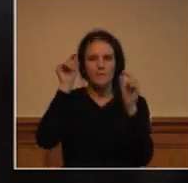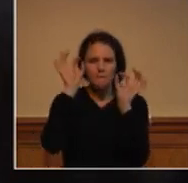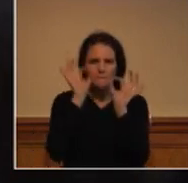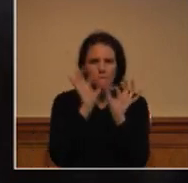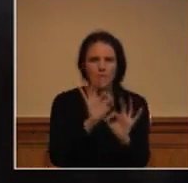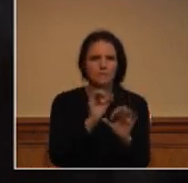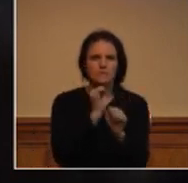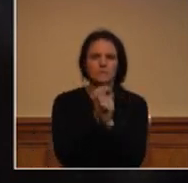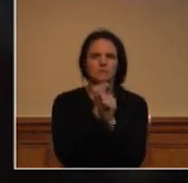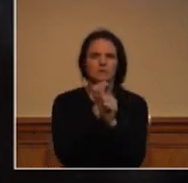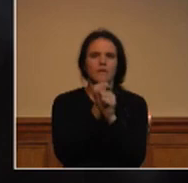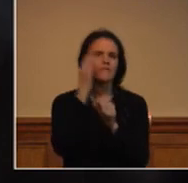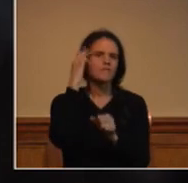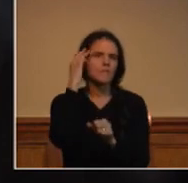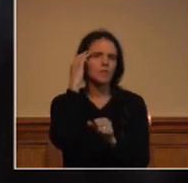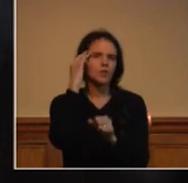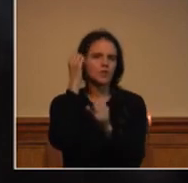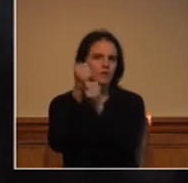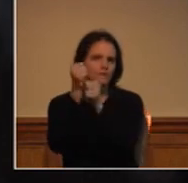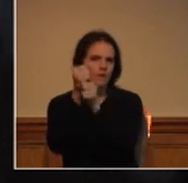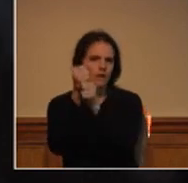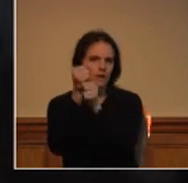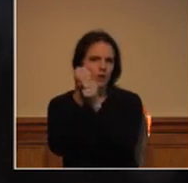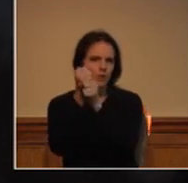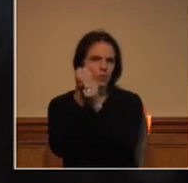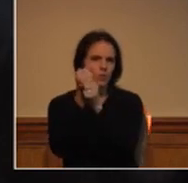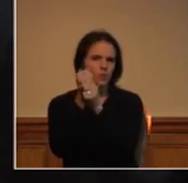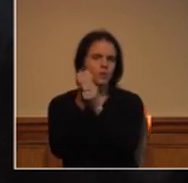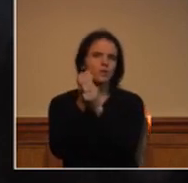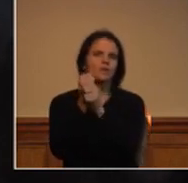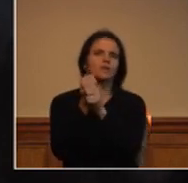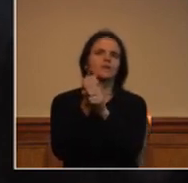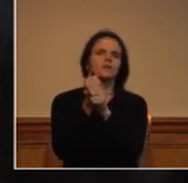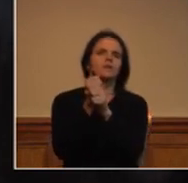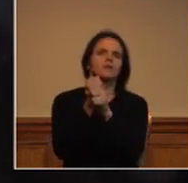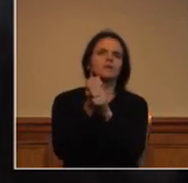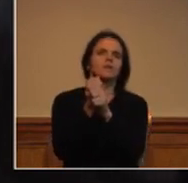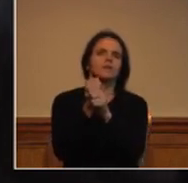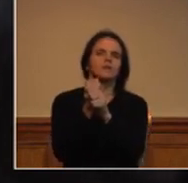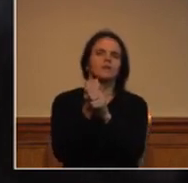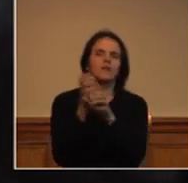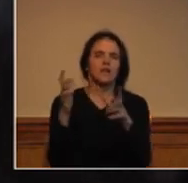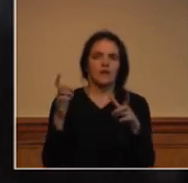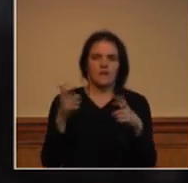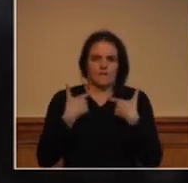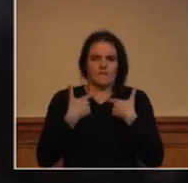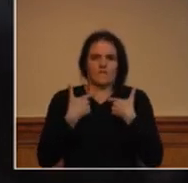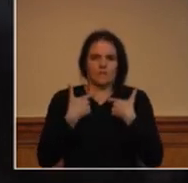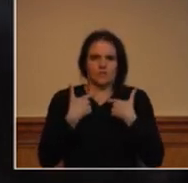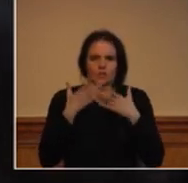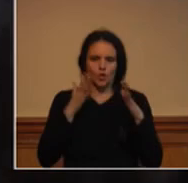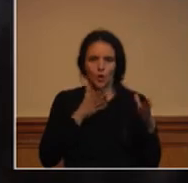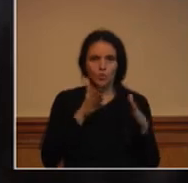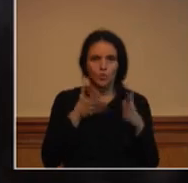para trabajar memoria de trabajo, inhibición conductual.